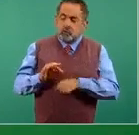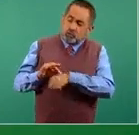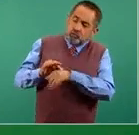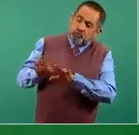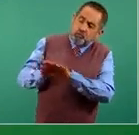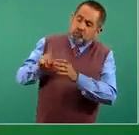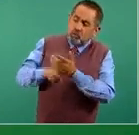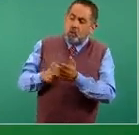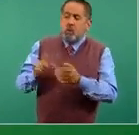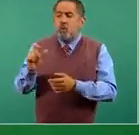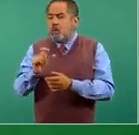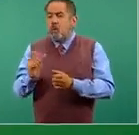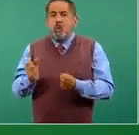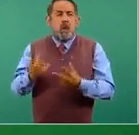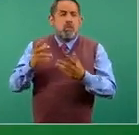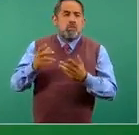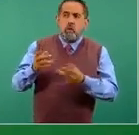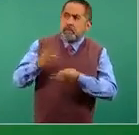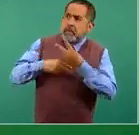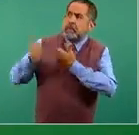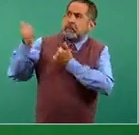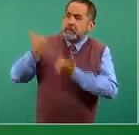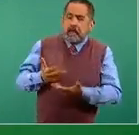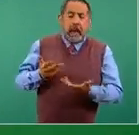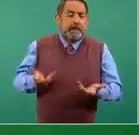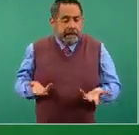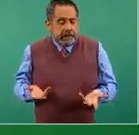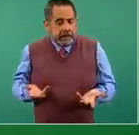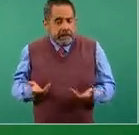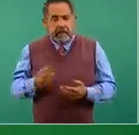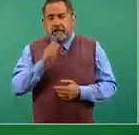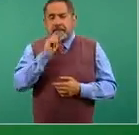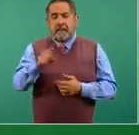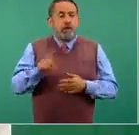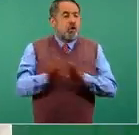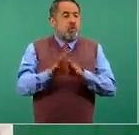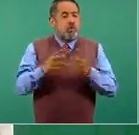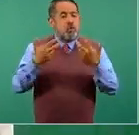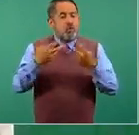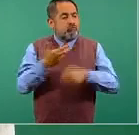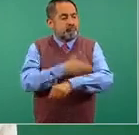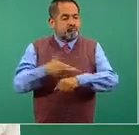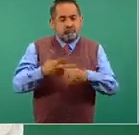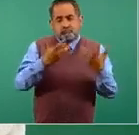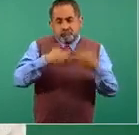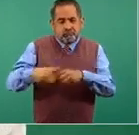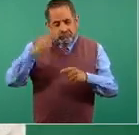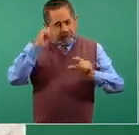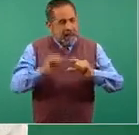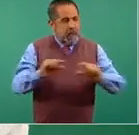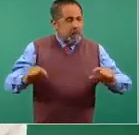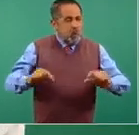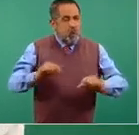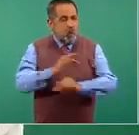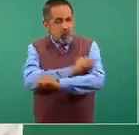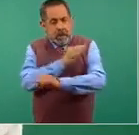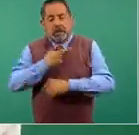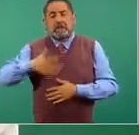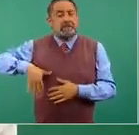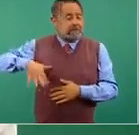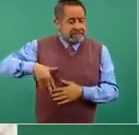cómo, cuándo y a qué velocidad van llegando las vacunas, incluye los elementos de logística de vacunas, incluye los elementos que acabo